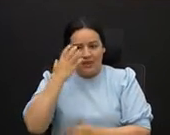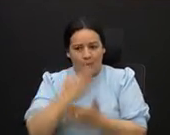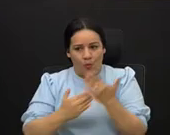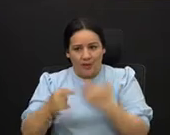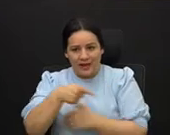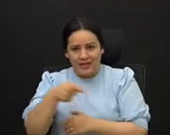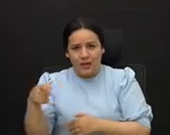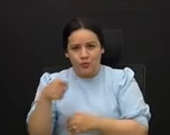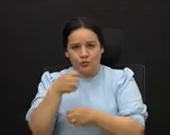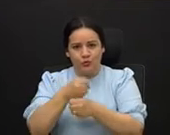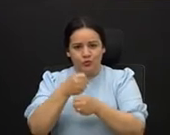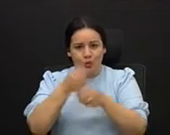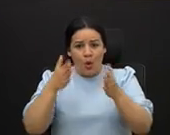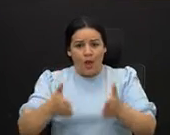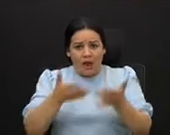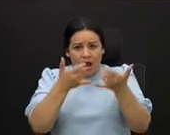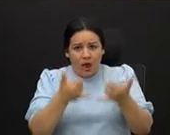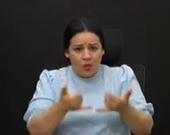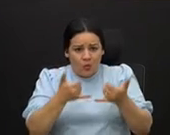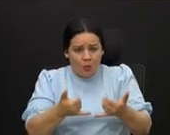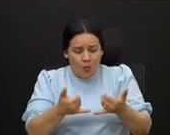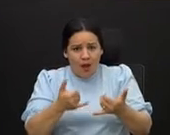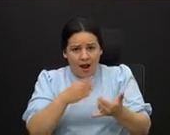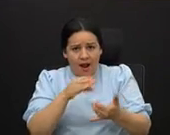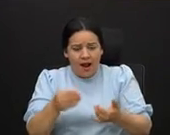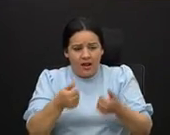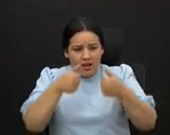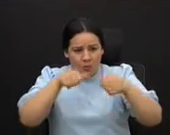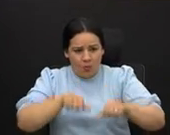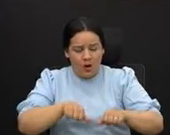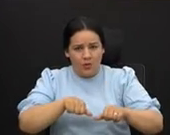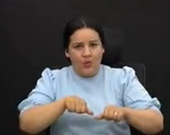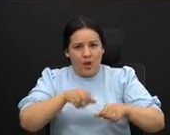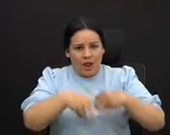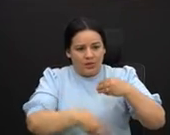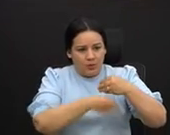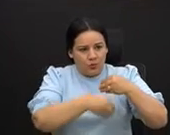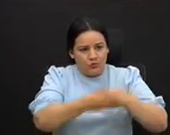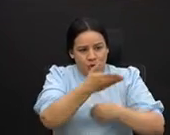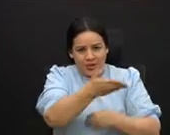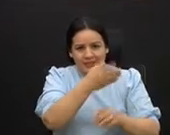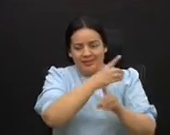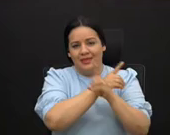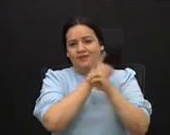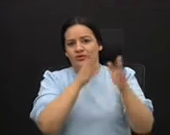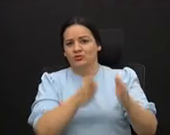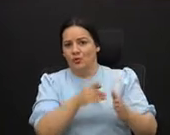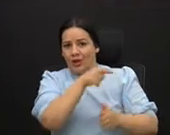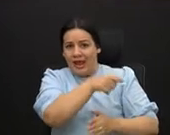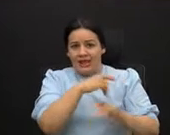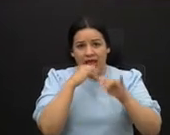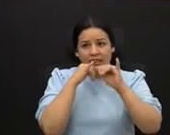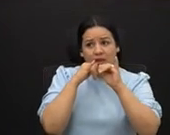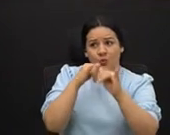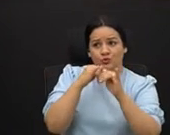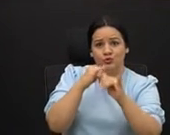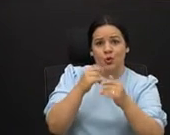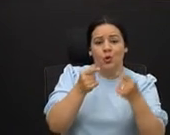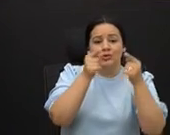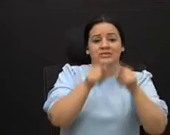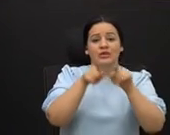funcionarios es por el actual conforme con las atribuciones de la defensora, al denunciar los hechos que